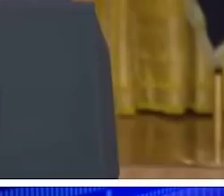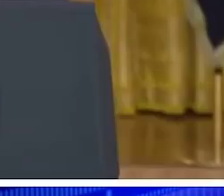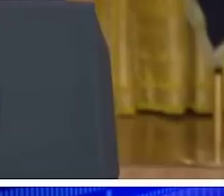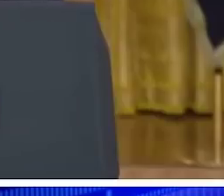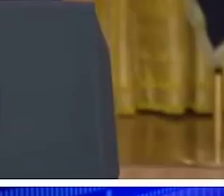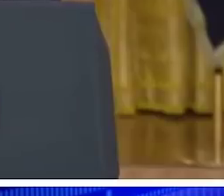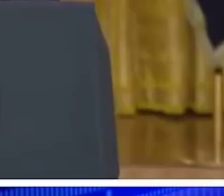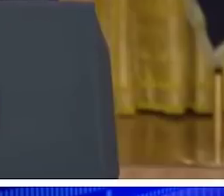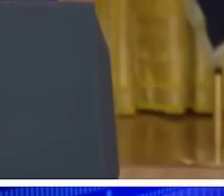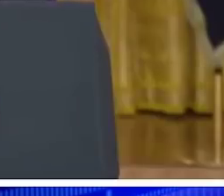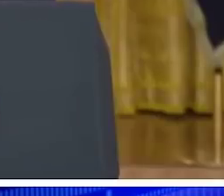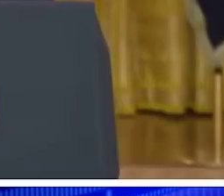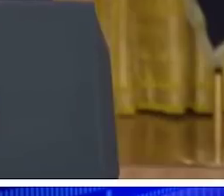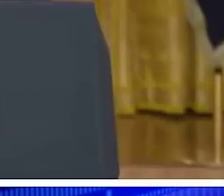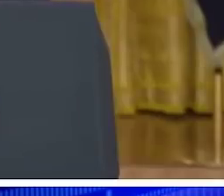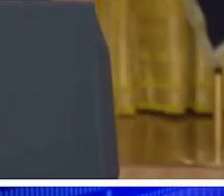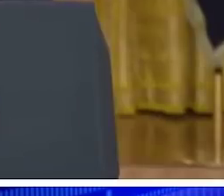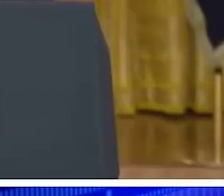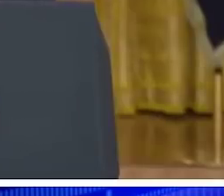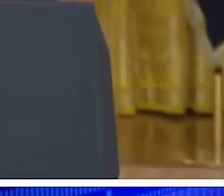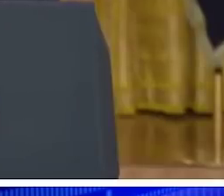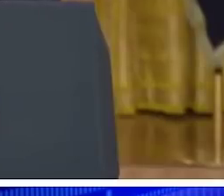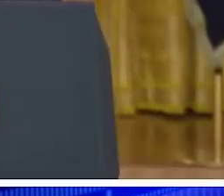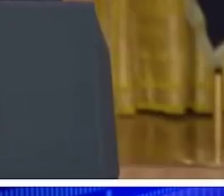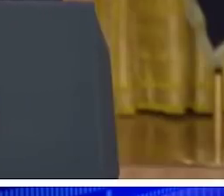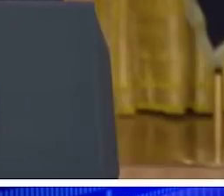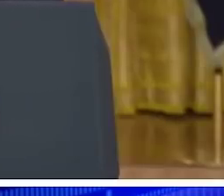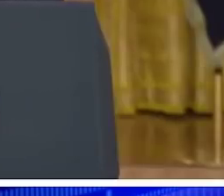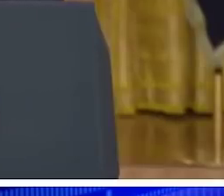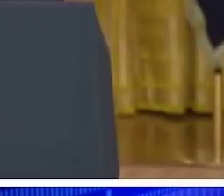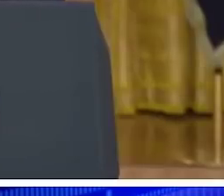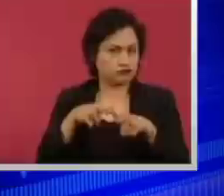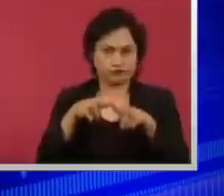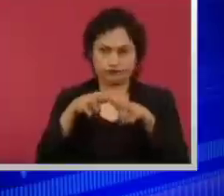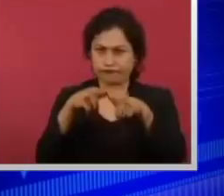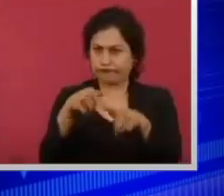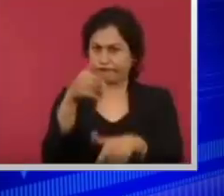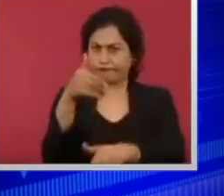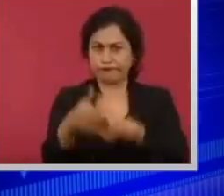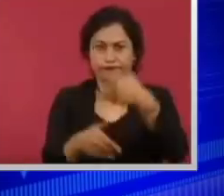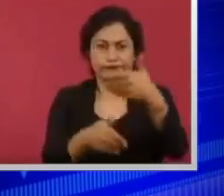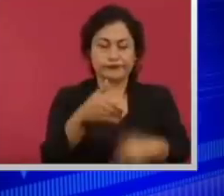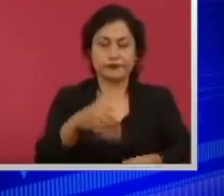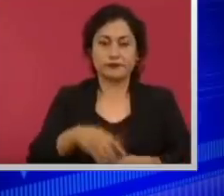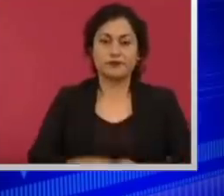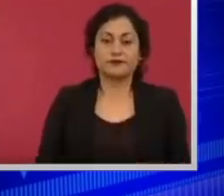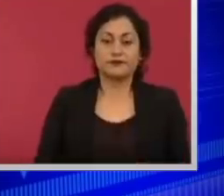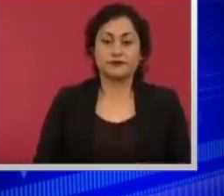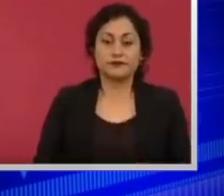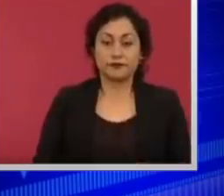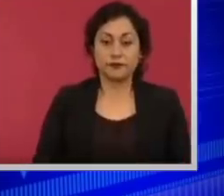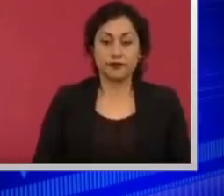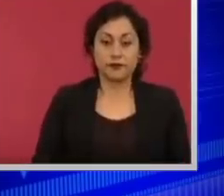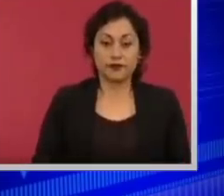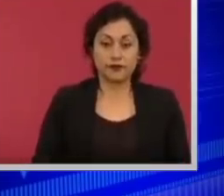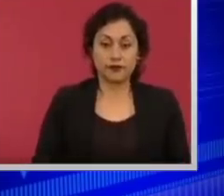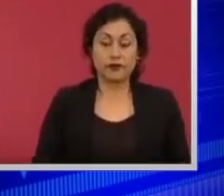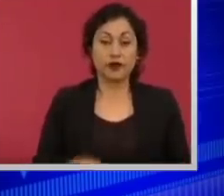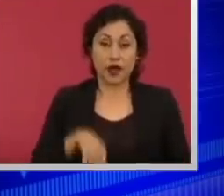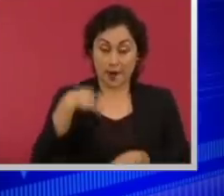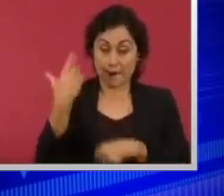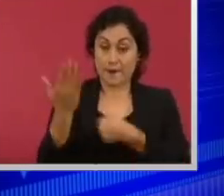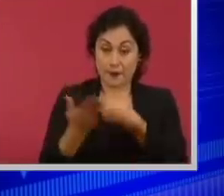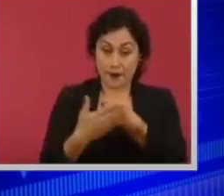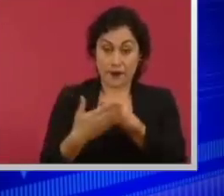una nueva etapa de esta estrategia económica de la cuarta transformación pronto vamos a